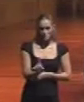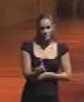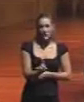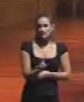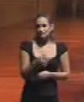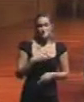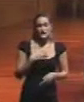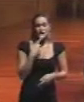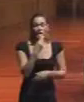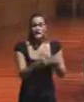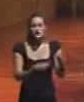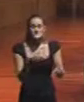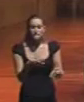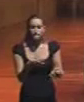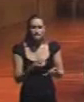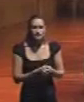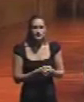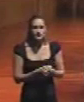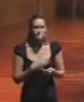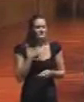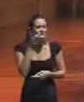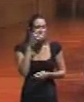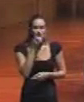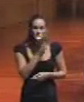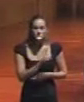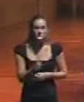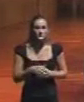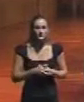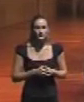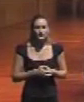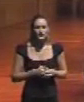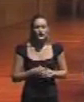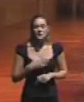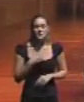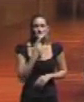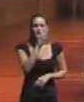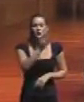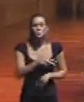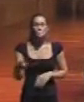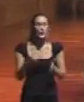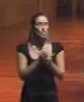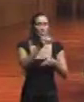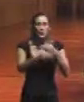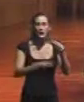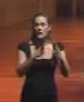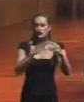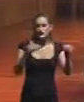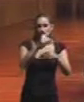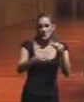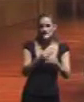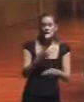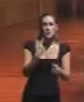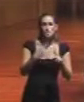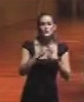dejaré constancia únicamente de aquello que ha resultado ser lo más significativo de nuestra institución, con la tranquilidad de que las referencias